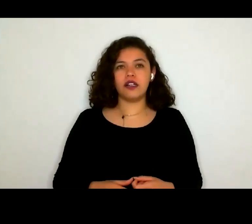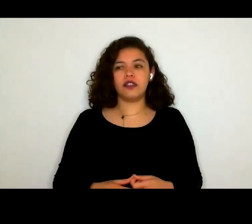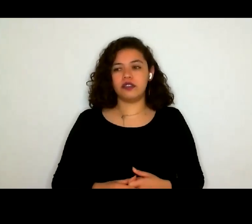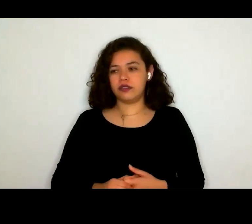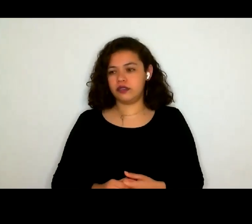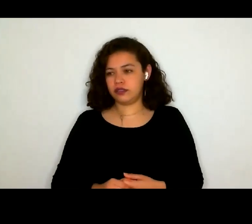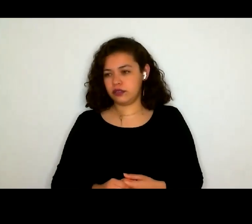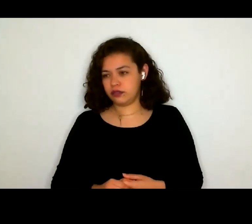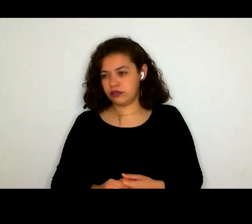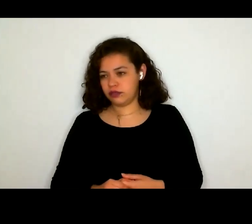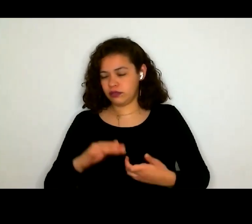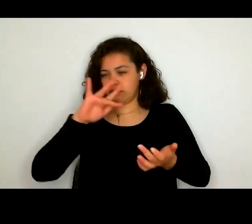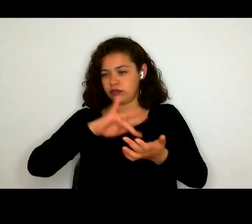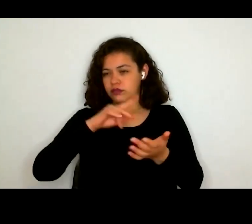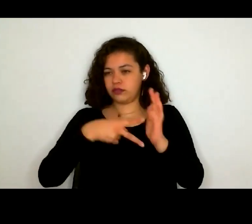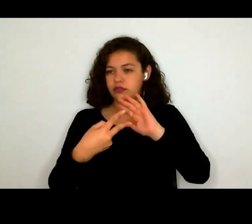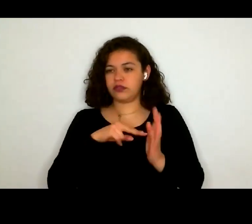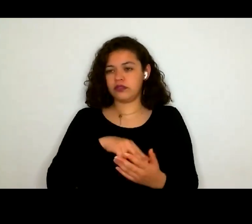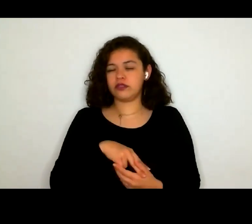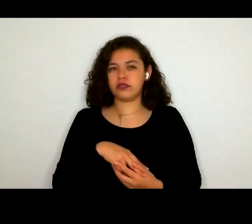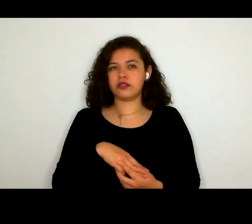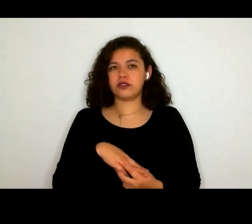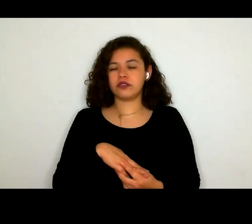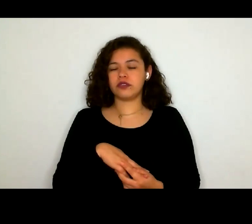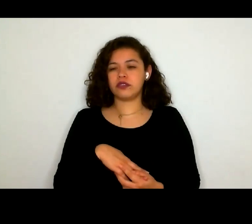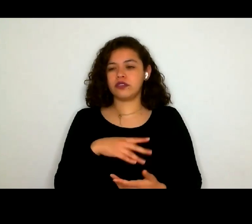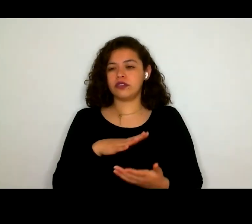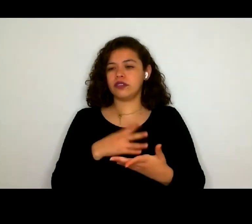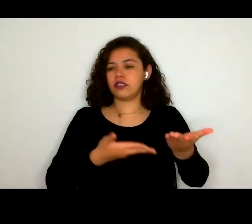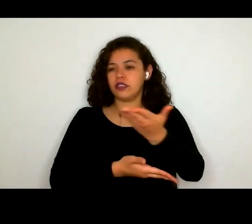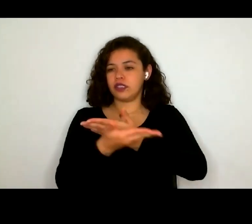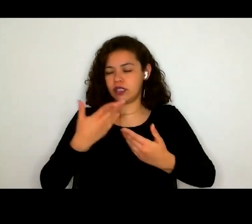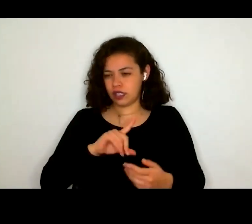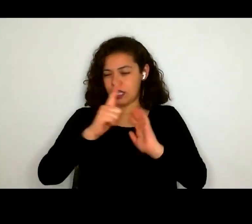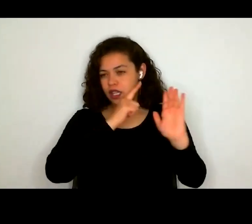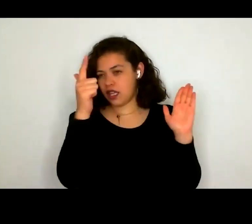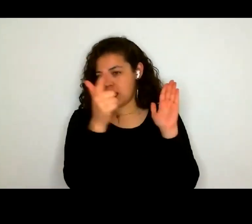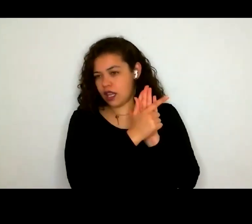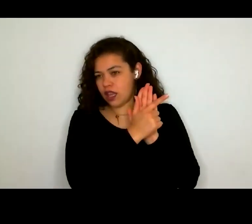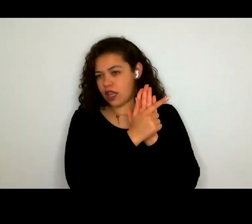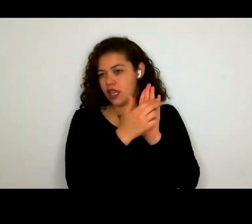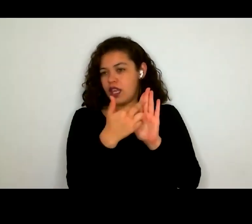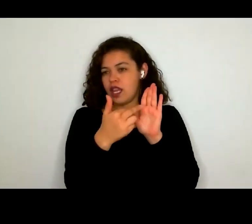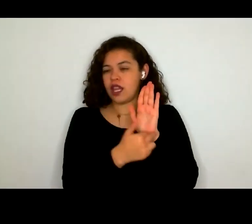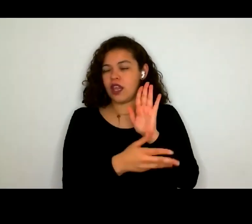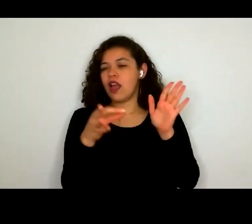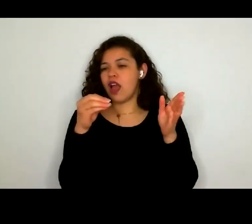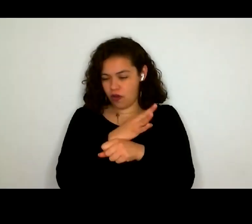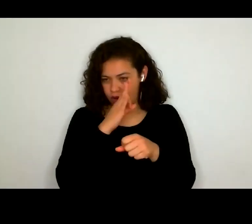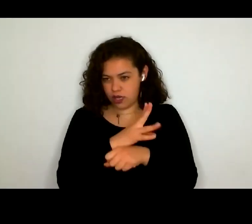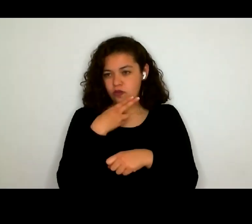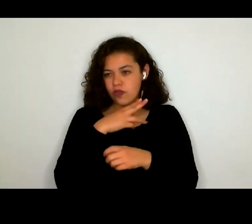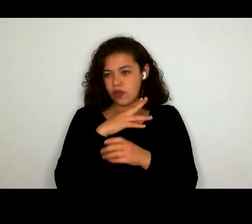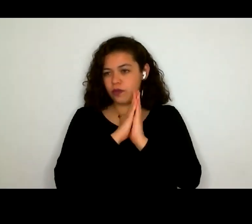Gracias, ingeniero. Igual, si nos pudiera compartir, nos preguntan por el chat, la ley y reglamentos vigentes, por favor.